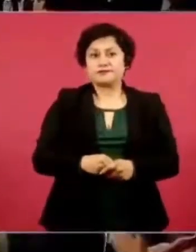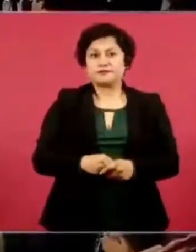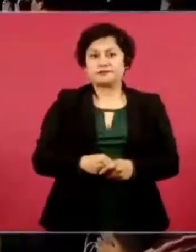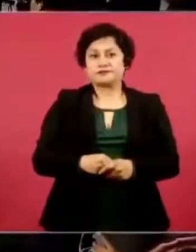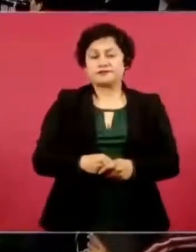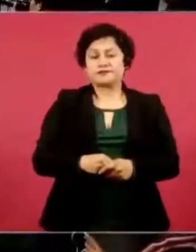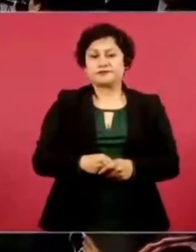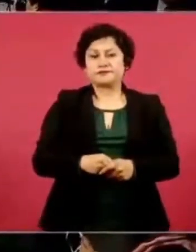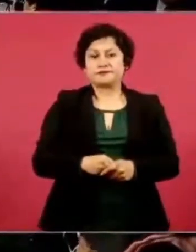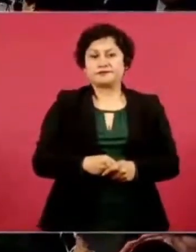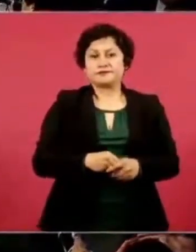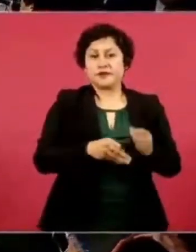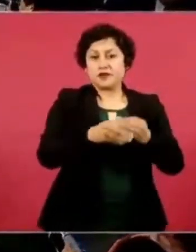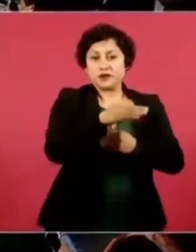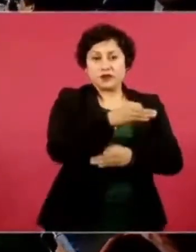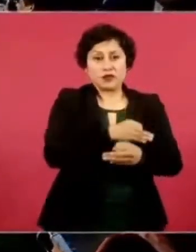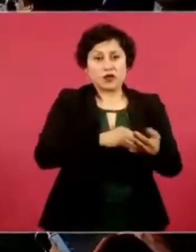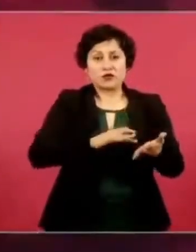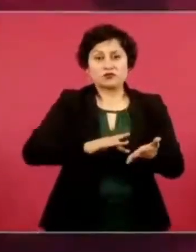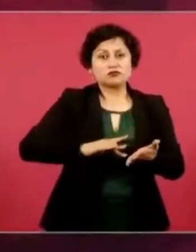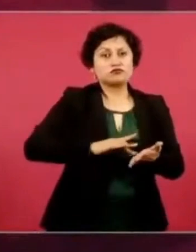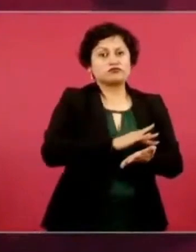usurpó la